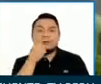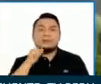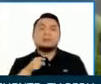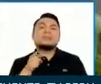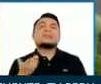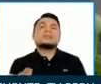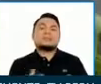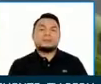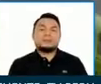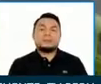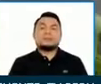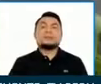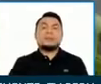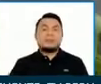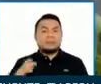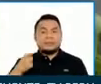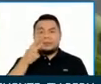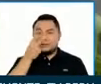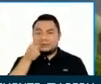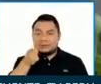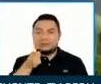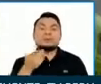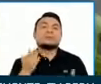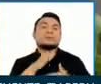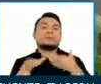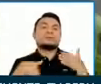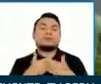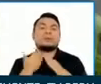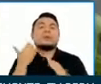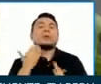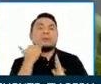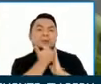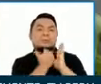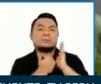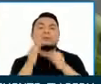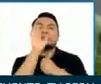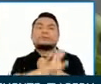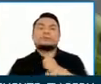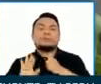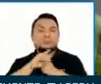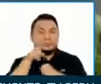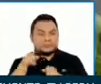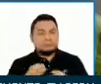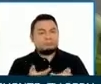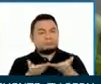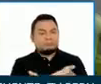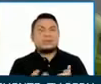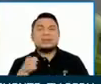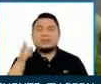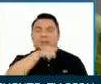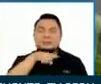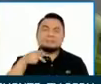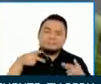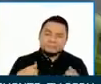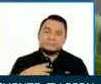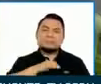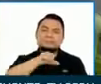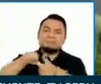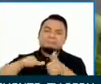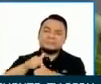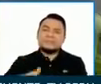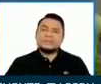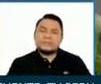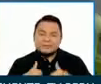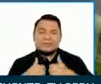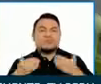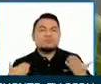que hace es finalmente ir teniendo esta estabilidad en las medidas que nos permitan tener esta convivencia a la que